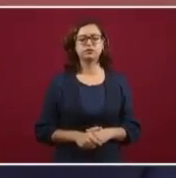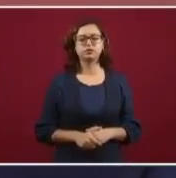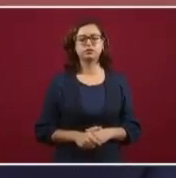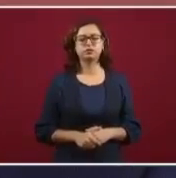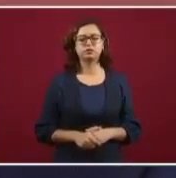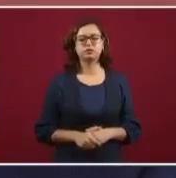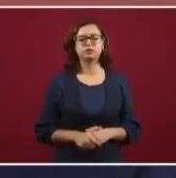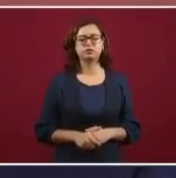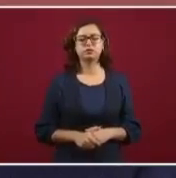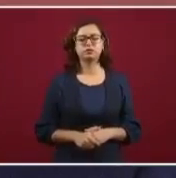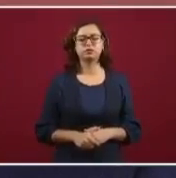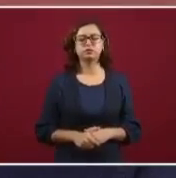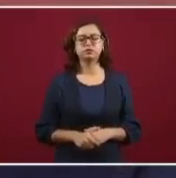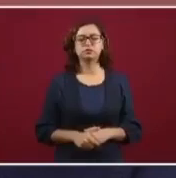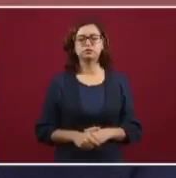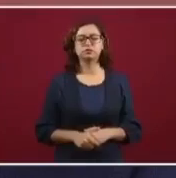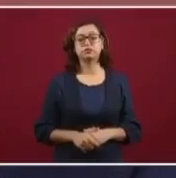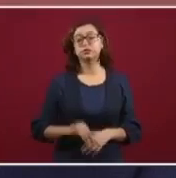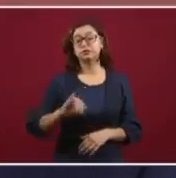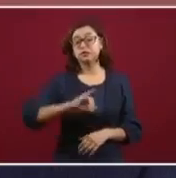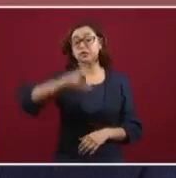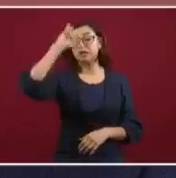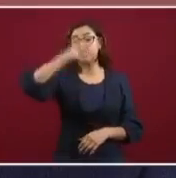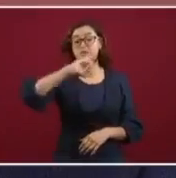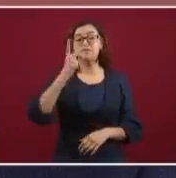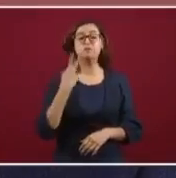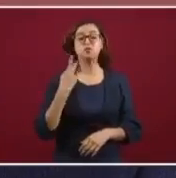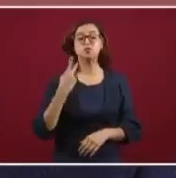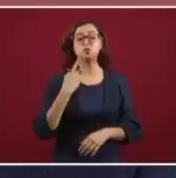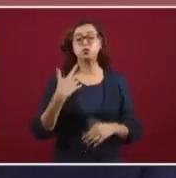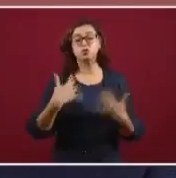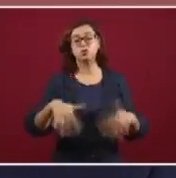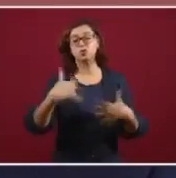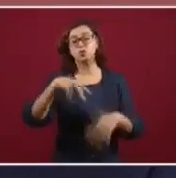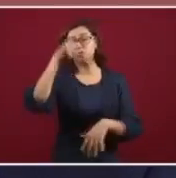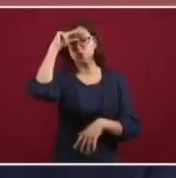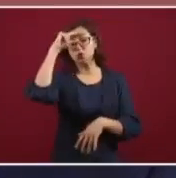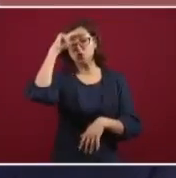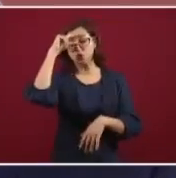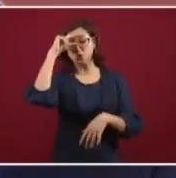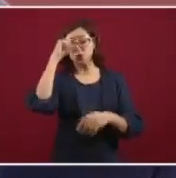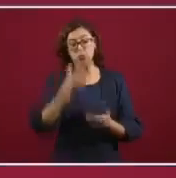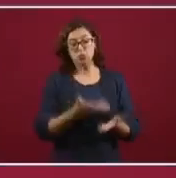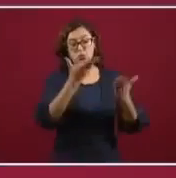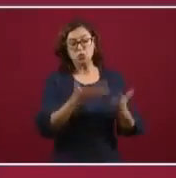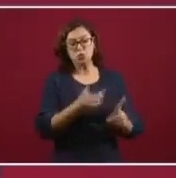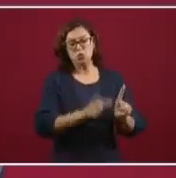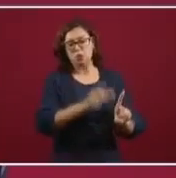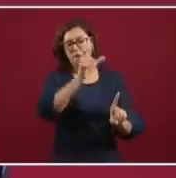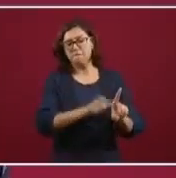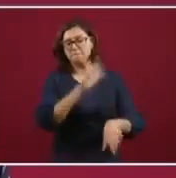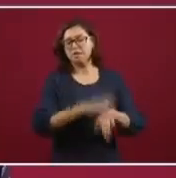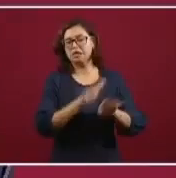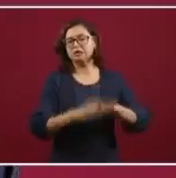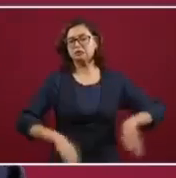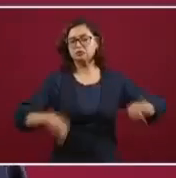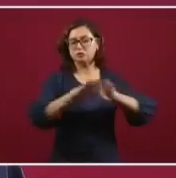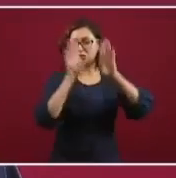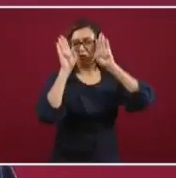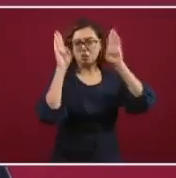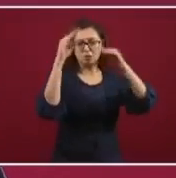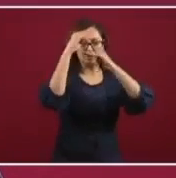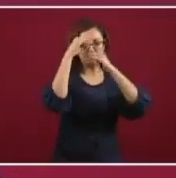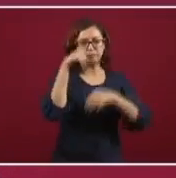político, el intelectual más importante del conservadurismo, Lucas Alamán. Le escribe